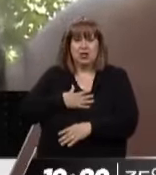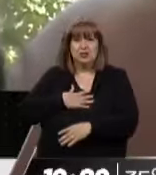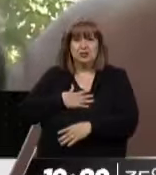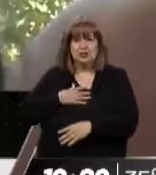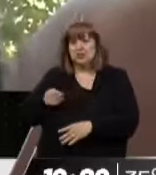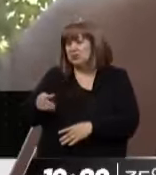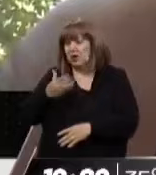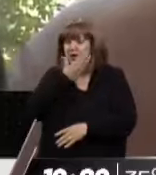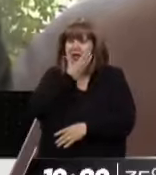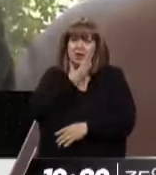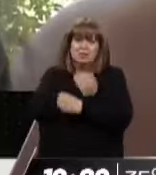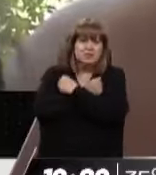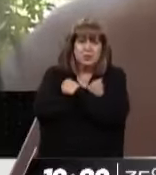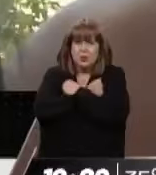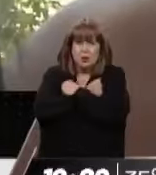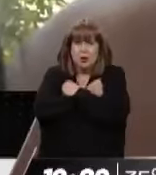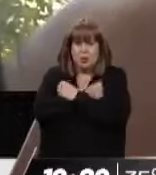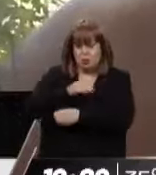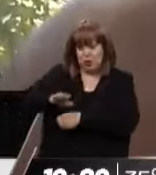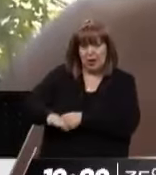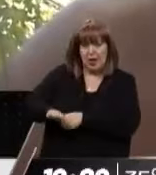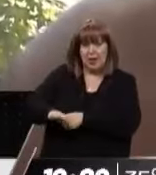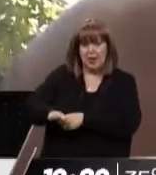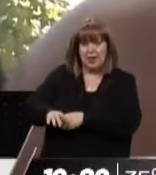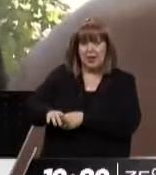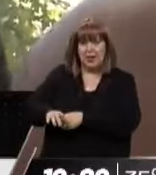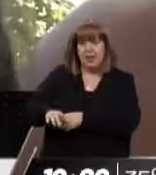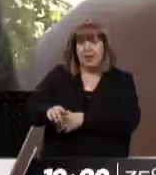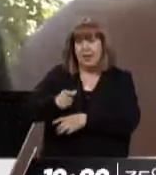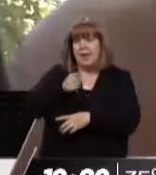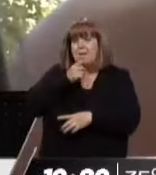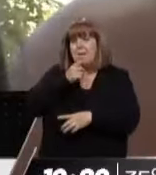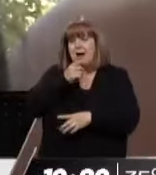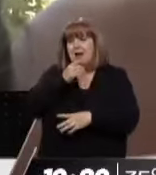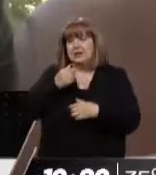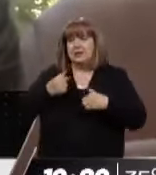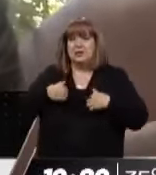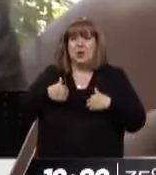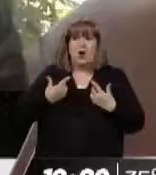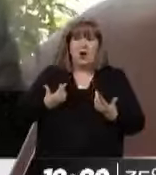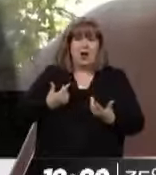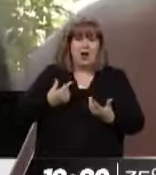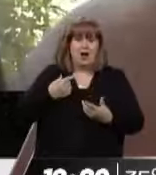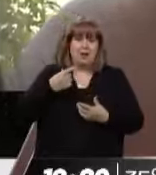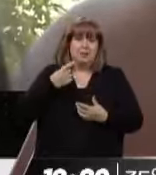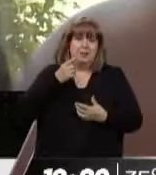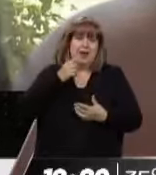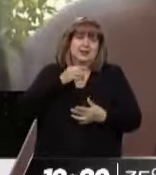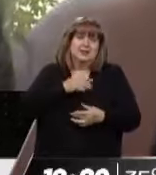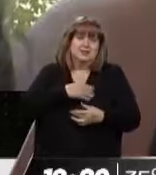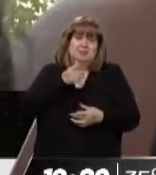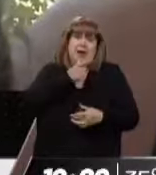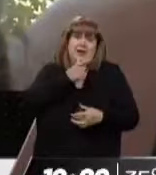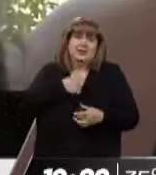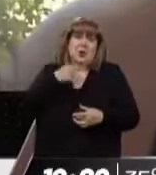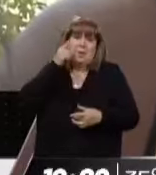mucho cariño por él. Mucho cariño tengo por él. Y un poco también haces de padre. Y hasta ahí nomás, ya perdí mucho cariño por él,